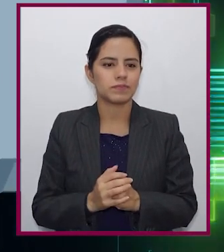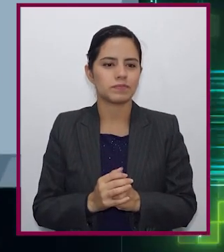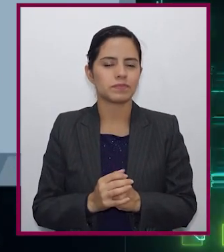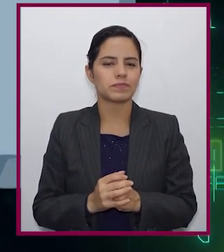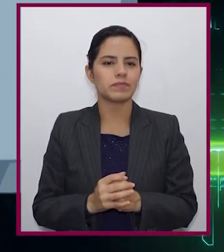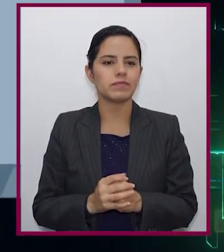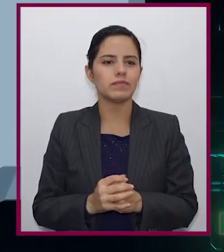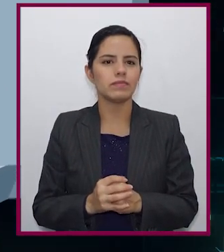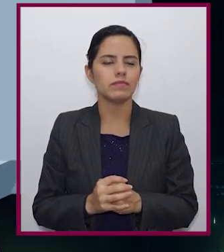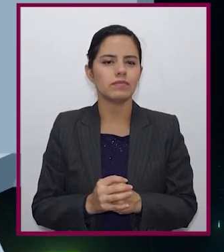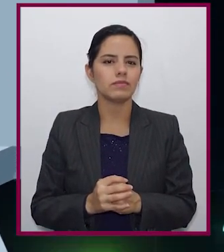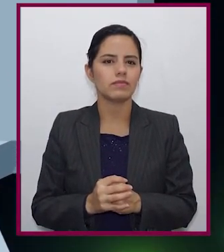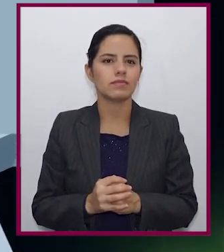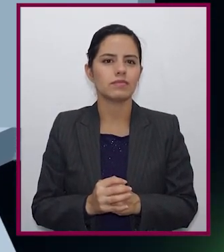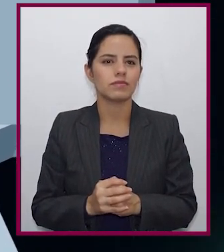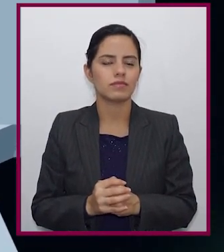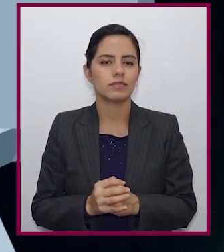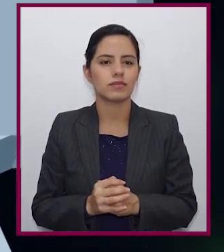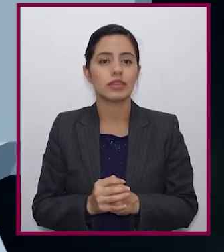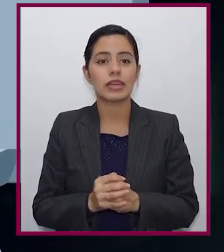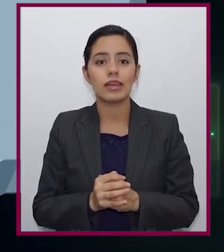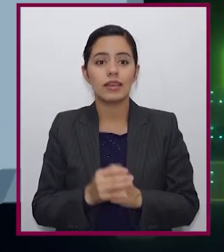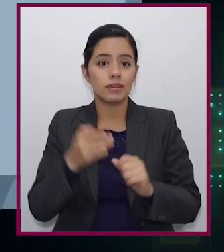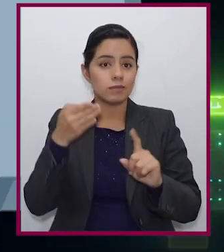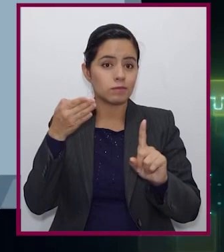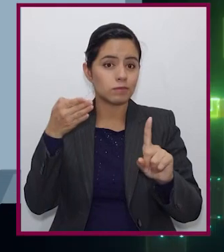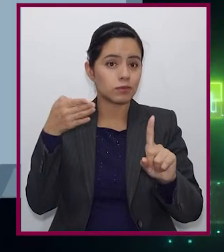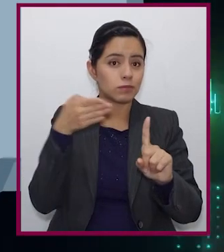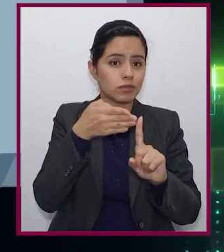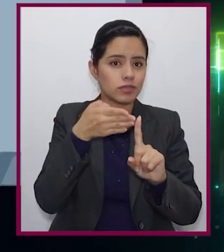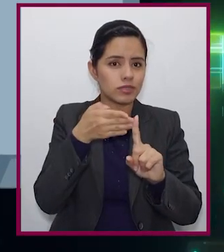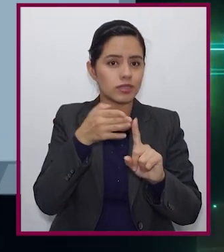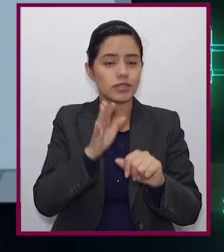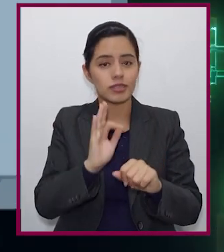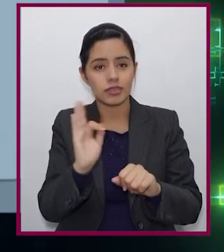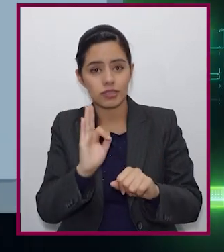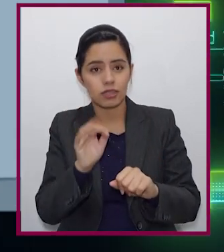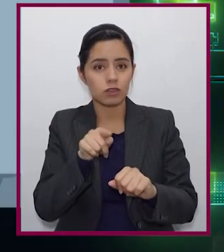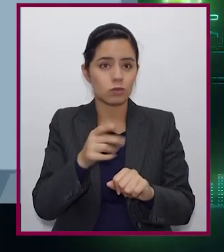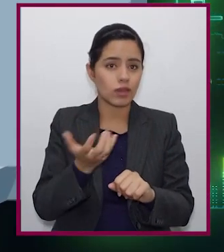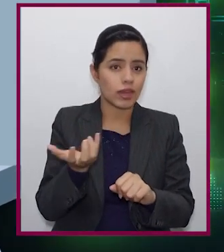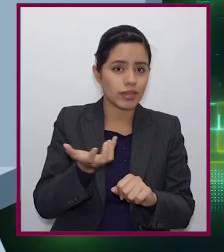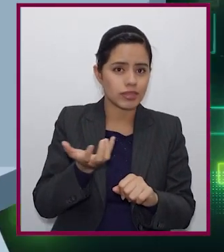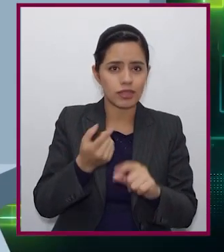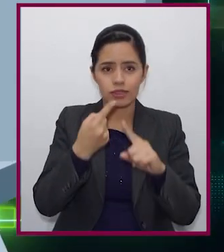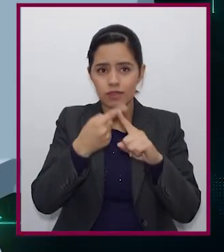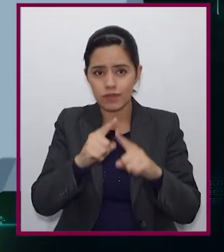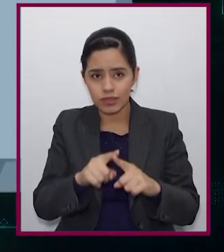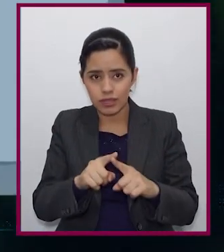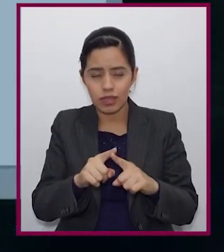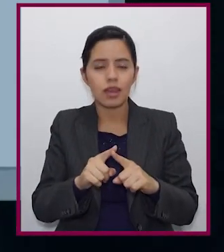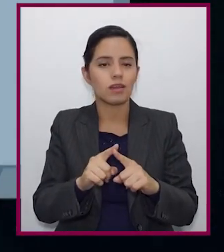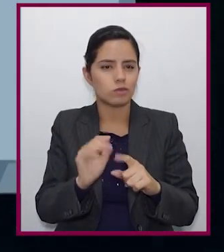están determinados a buscar una solución para una tarea paso a